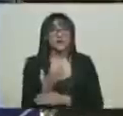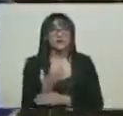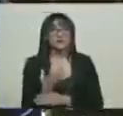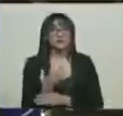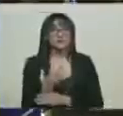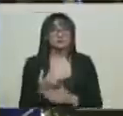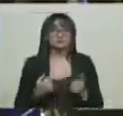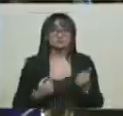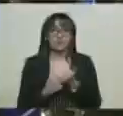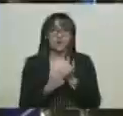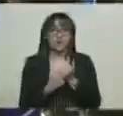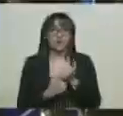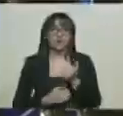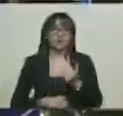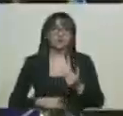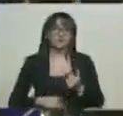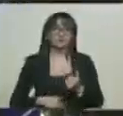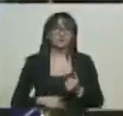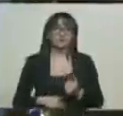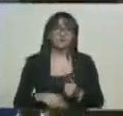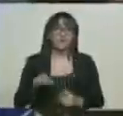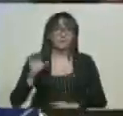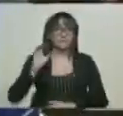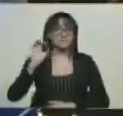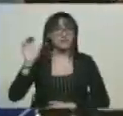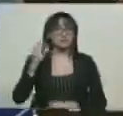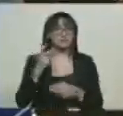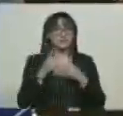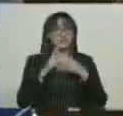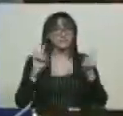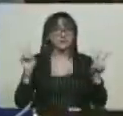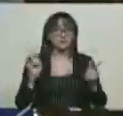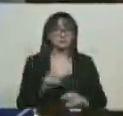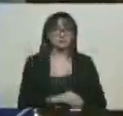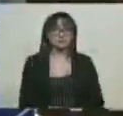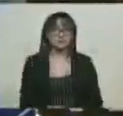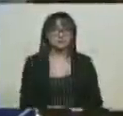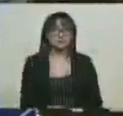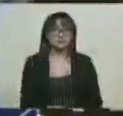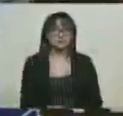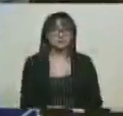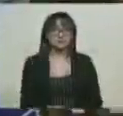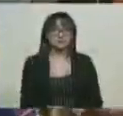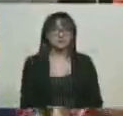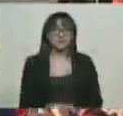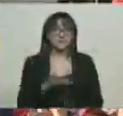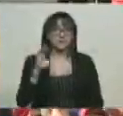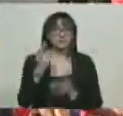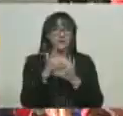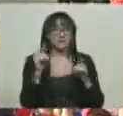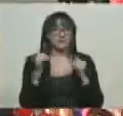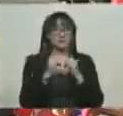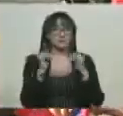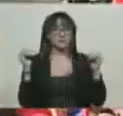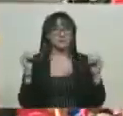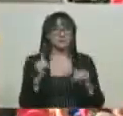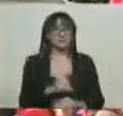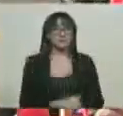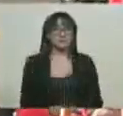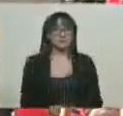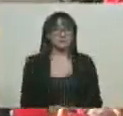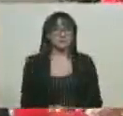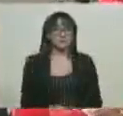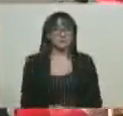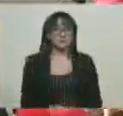jugamos el destino de una patria en paz, de una patria libre e independiente.